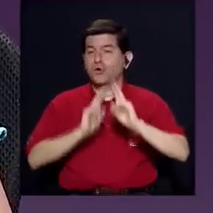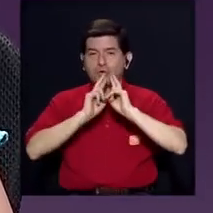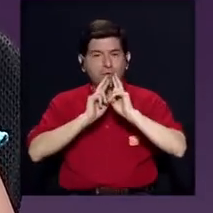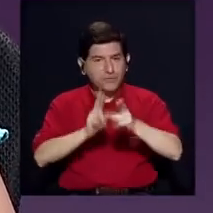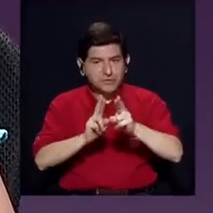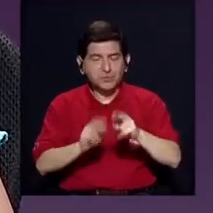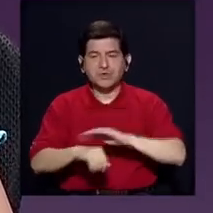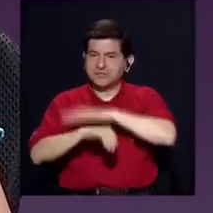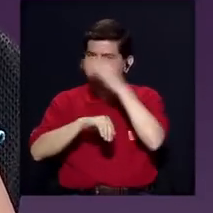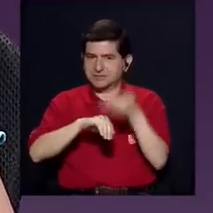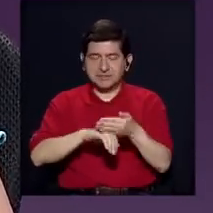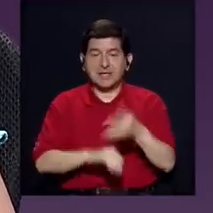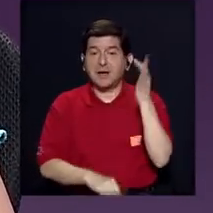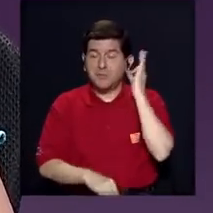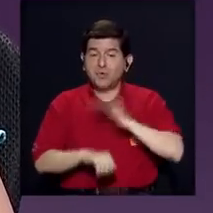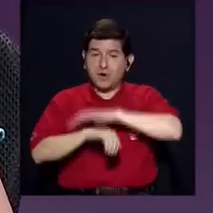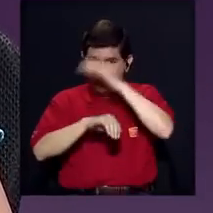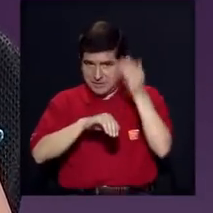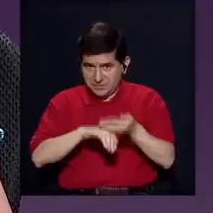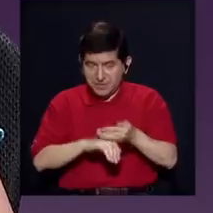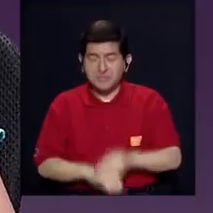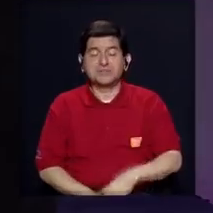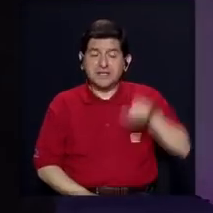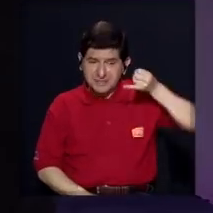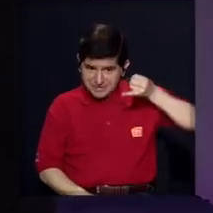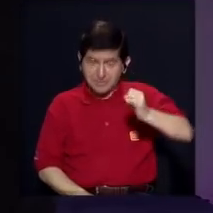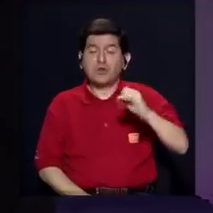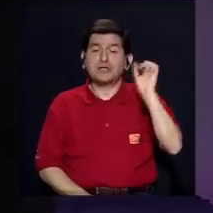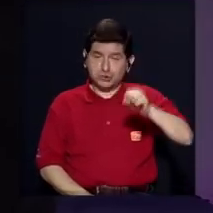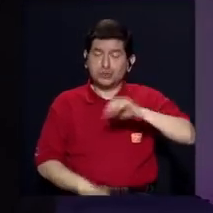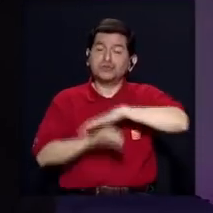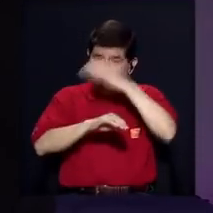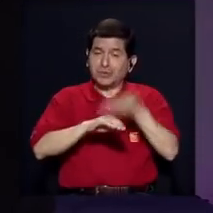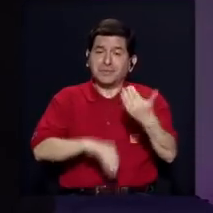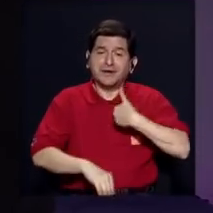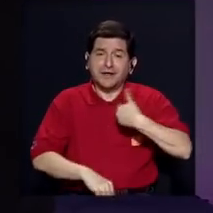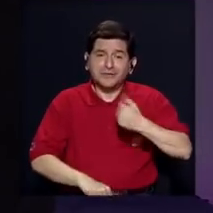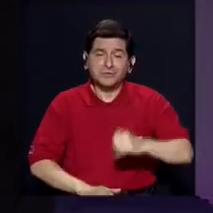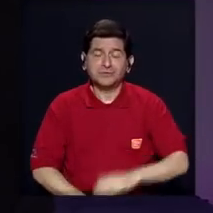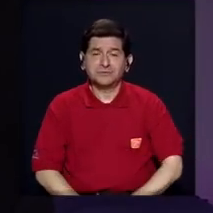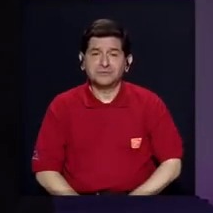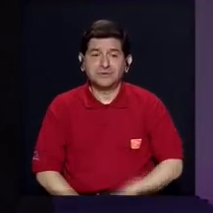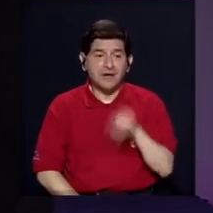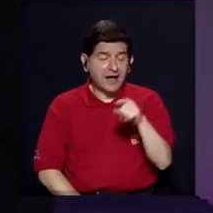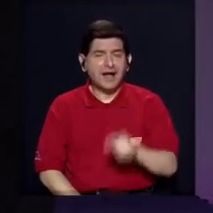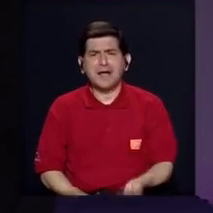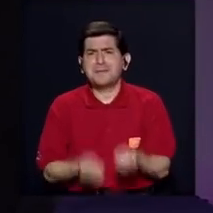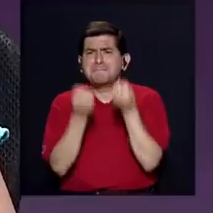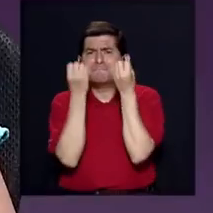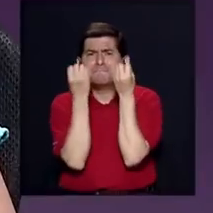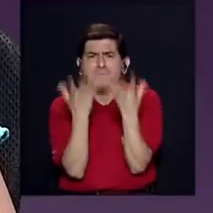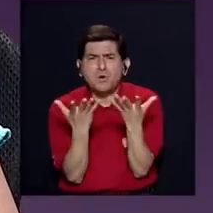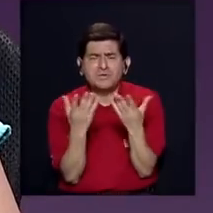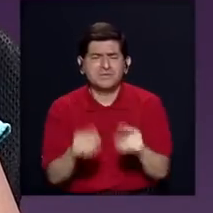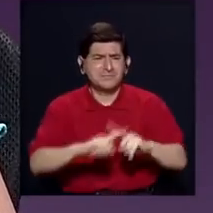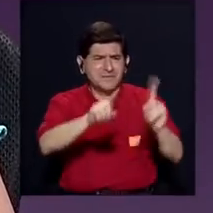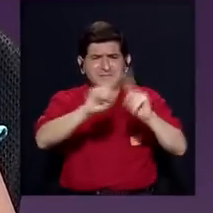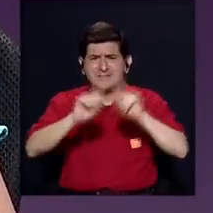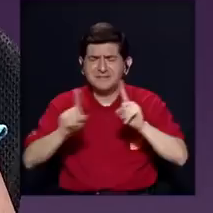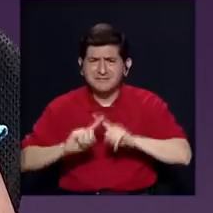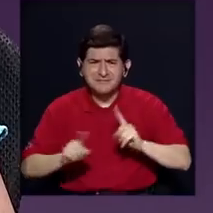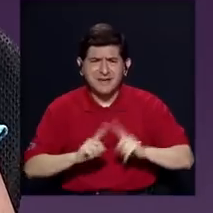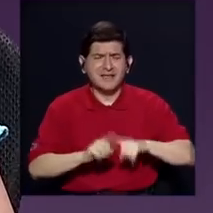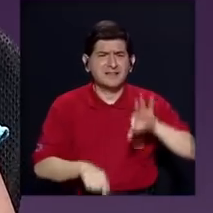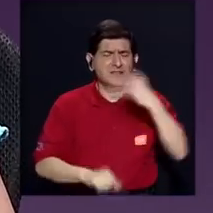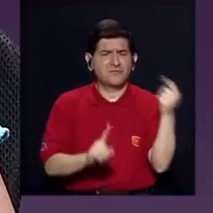embarazo se embarazan las mujeres que son violadas muchas veces entonces ahí podríamos hacer una gran cantidad verdad de menciones de